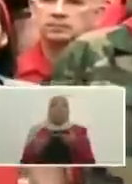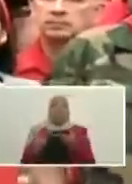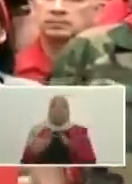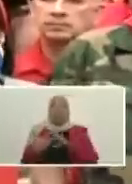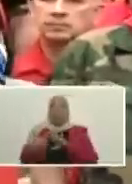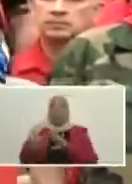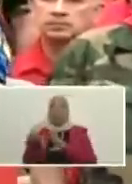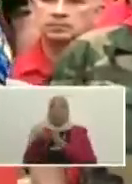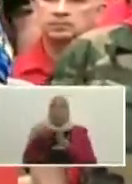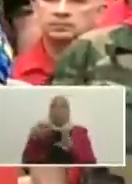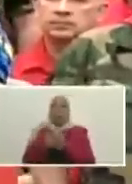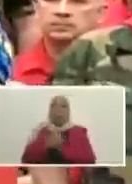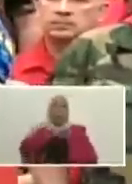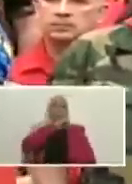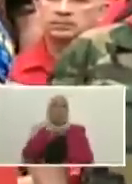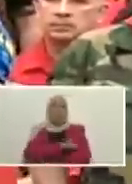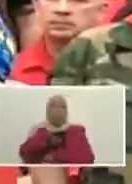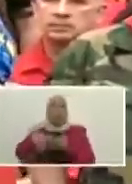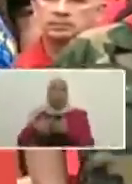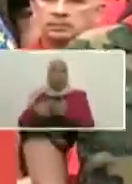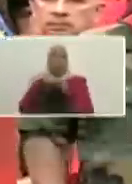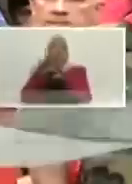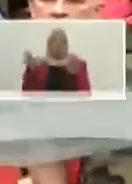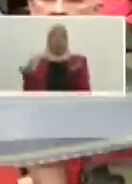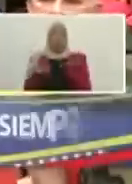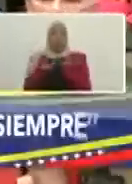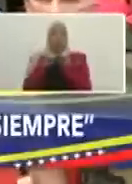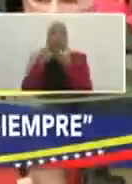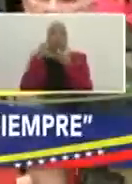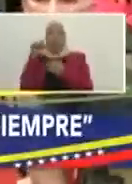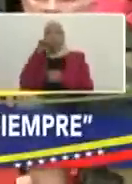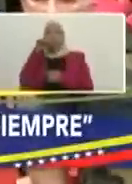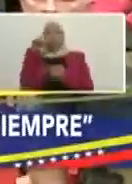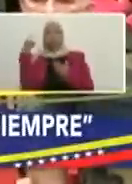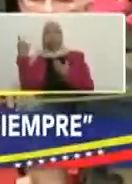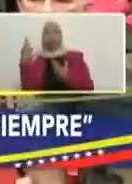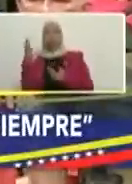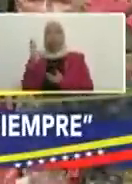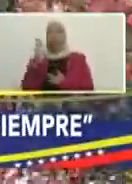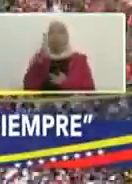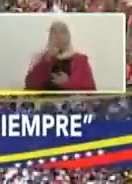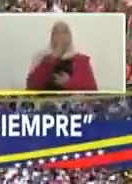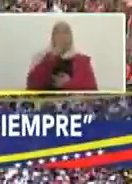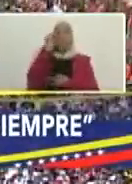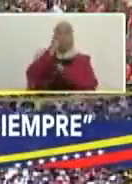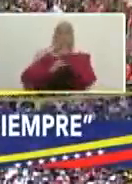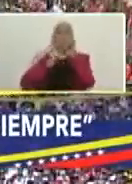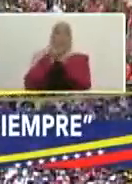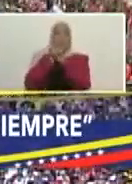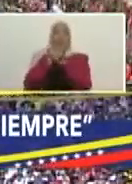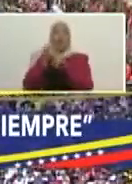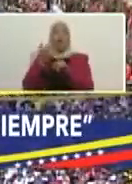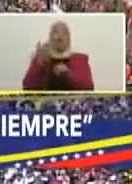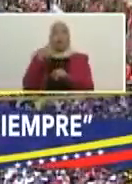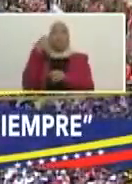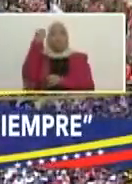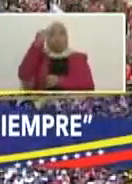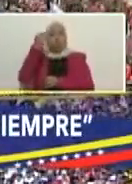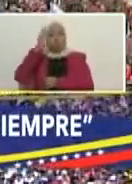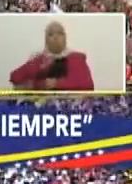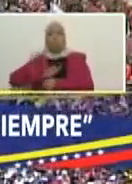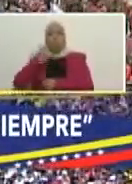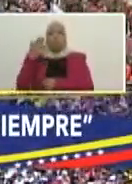entero. Y la borrachera del Fondo Monetario Internacional los llevaba a creer que